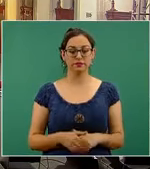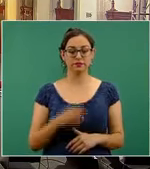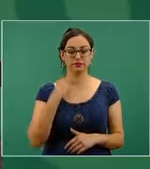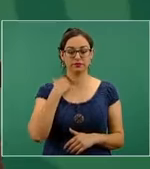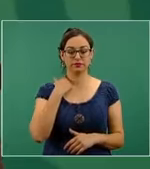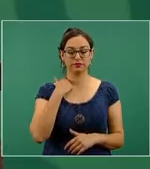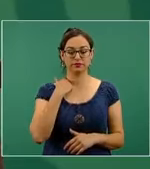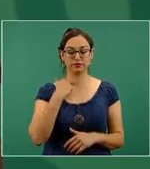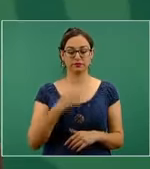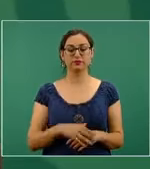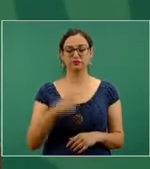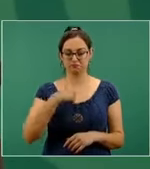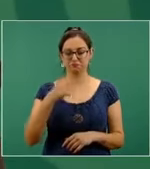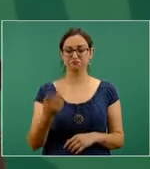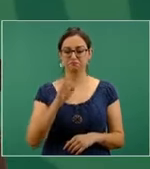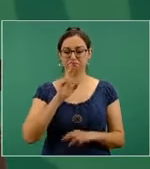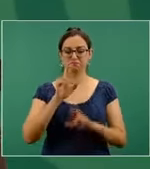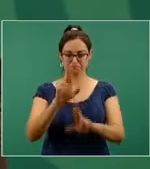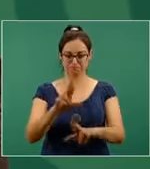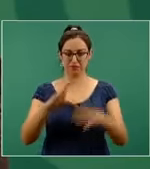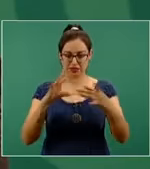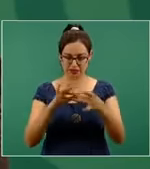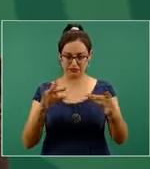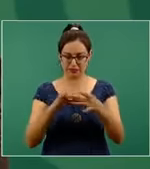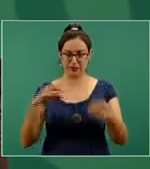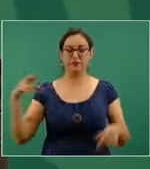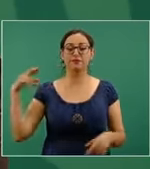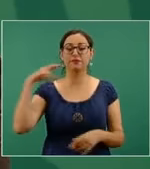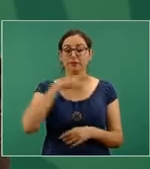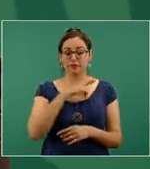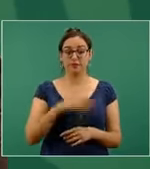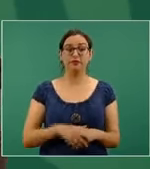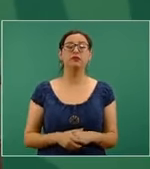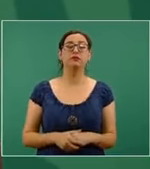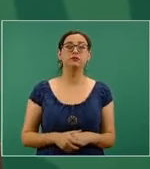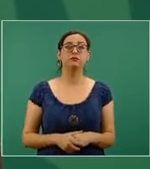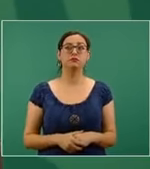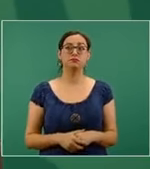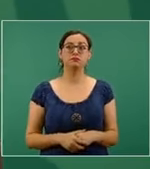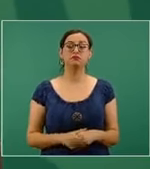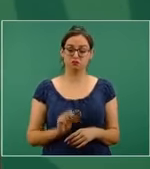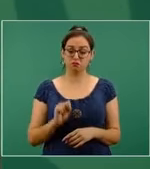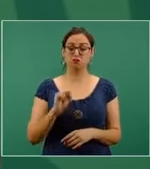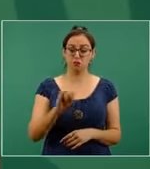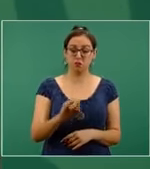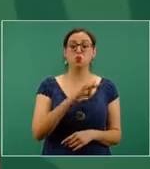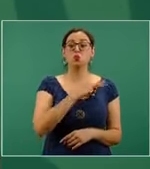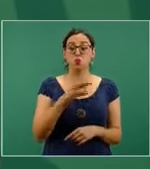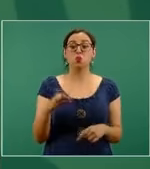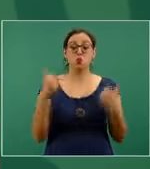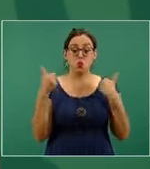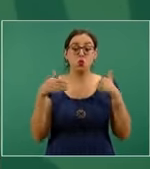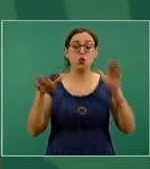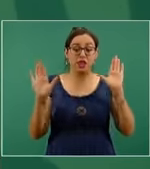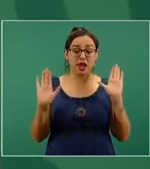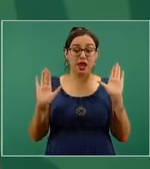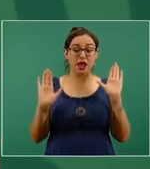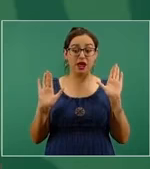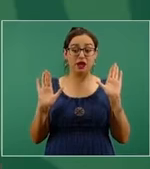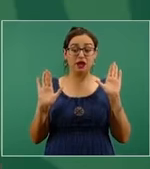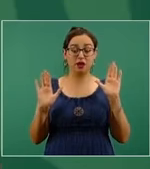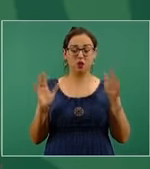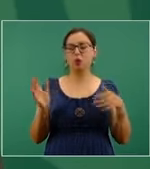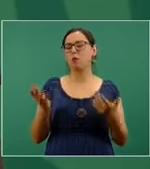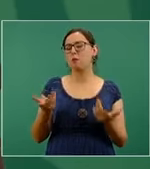al doctor Barquera. Sí fuera posible, siempre y cuando los medicamentos cumplieran con las características